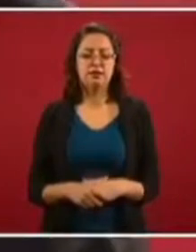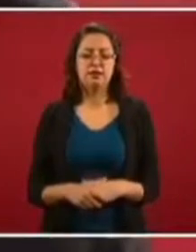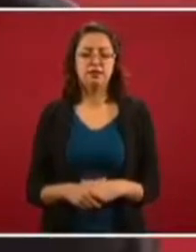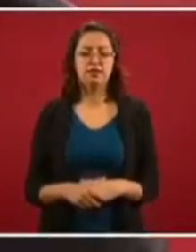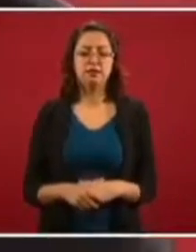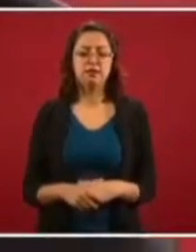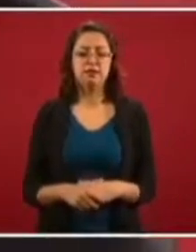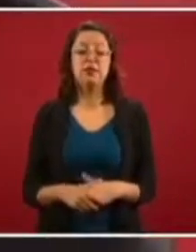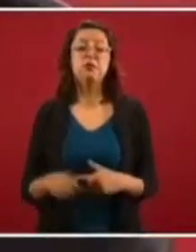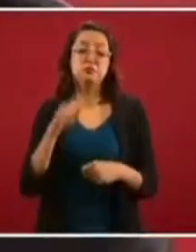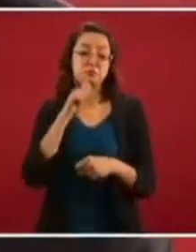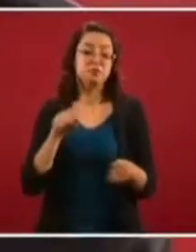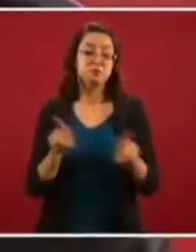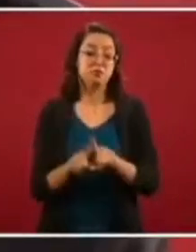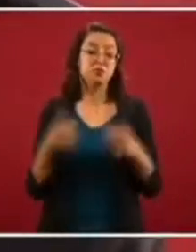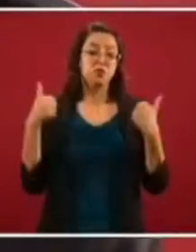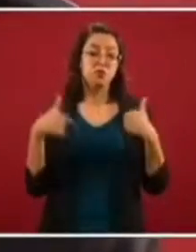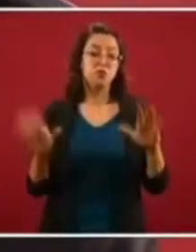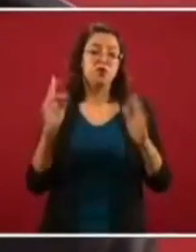fue legislador,